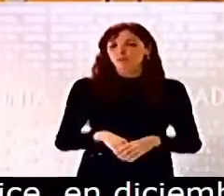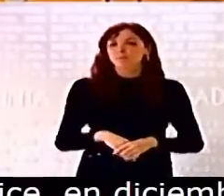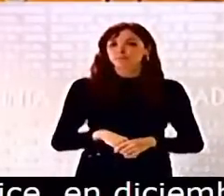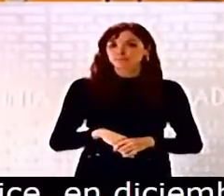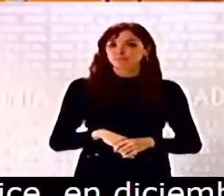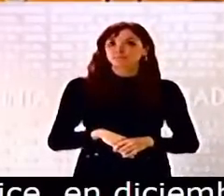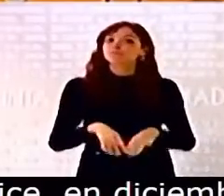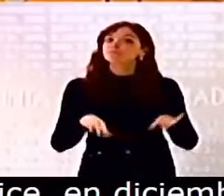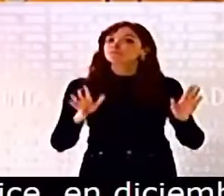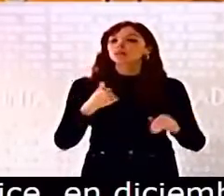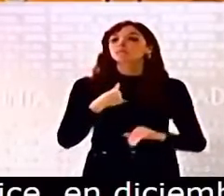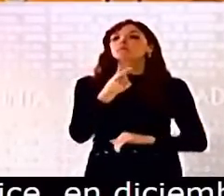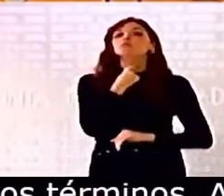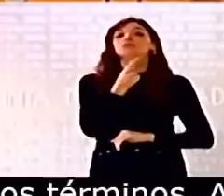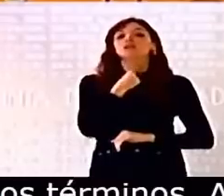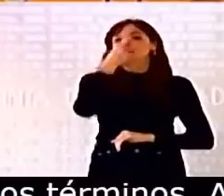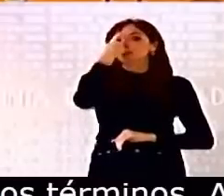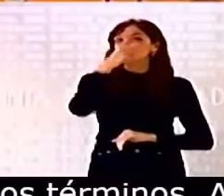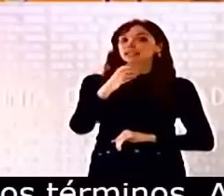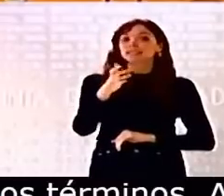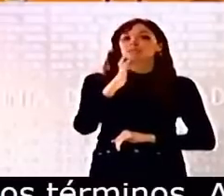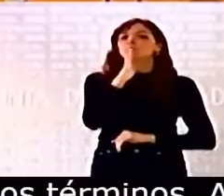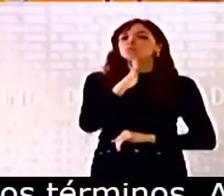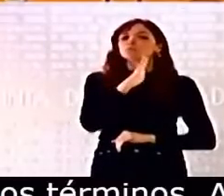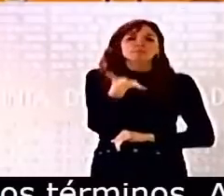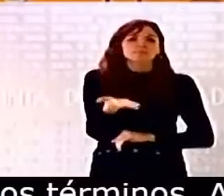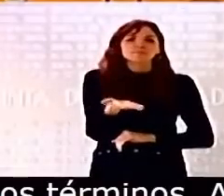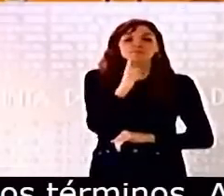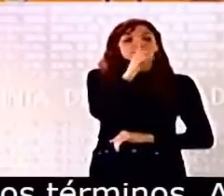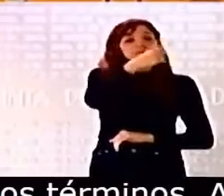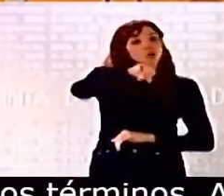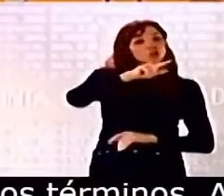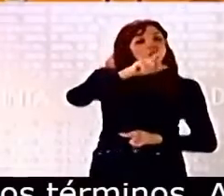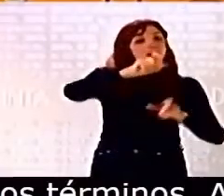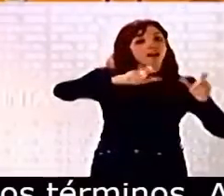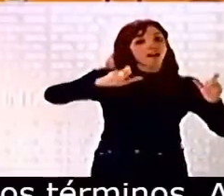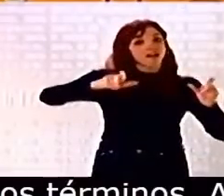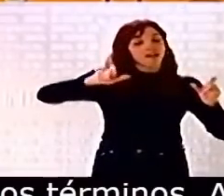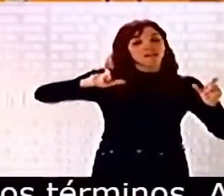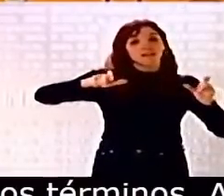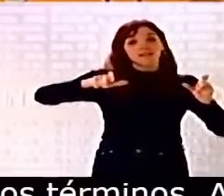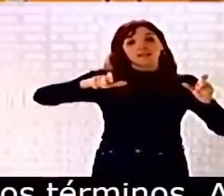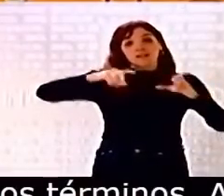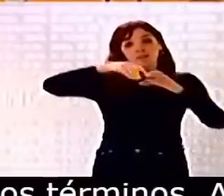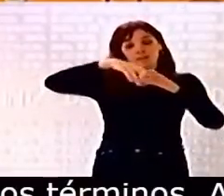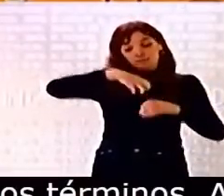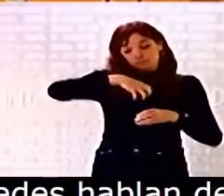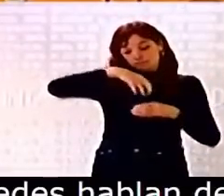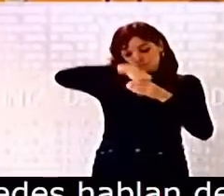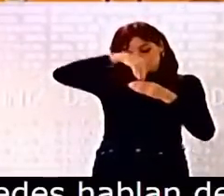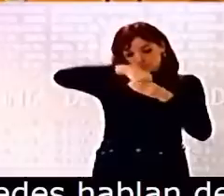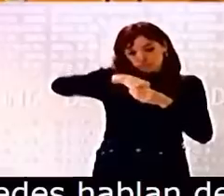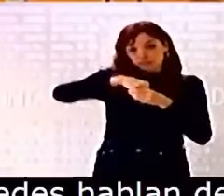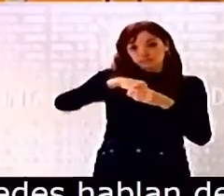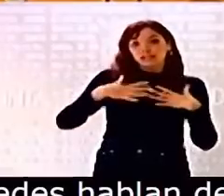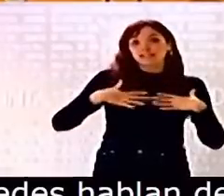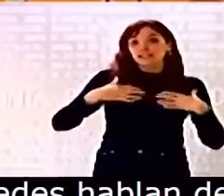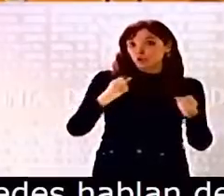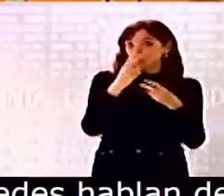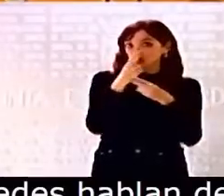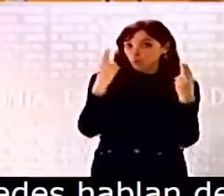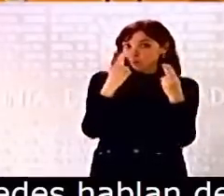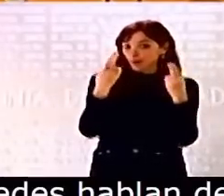me gustaría saber es por qué razón, cuando ustedes hablan del personal sanitario de salud pública en la gestión directa de la